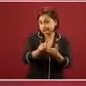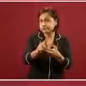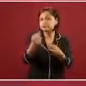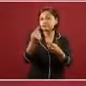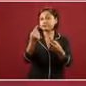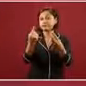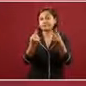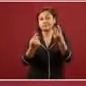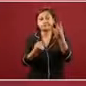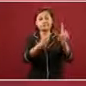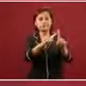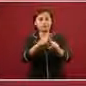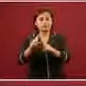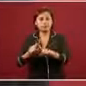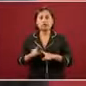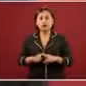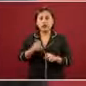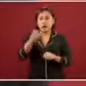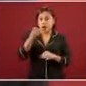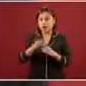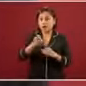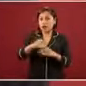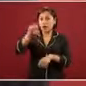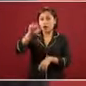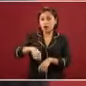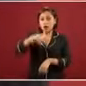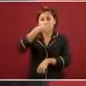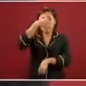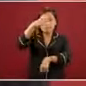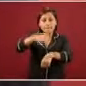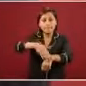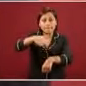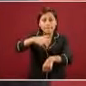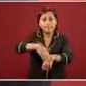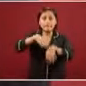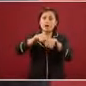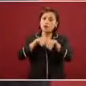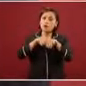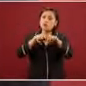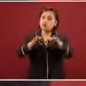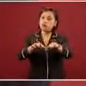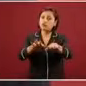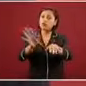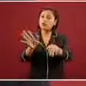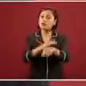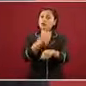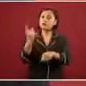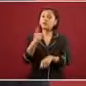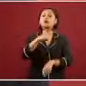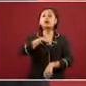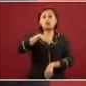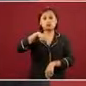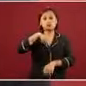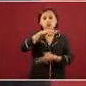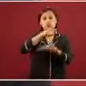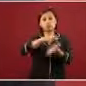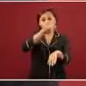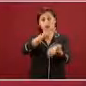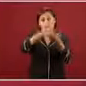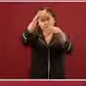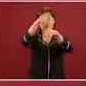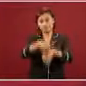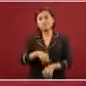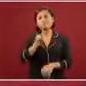se advierta, se informe, porque vamos a actuar. Es decir, se aplica la ley, no se